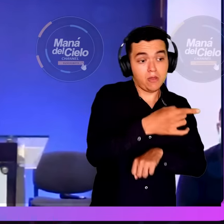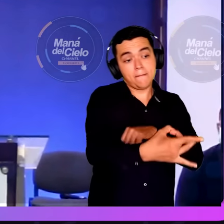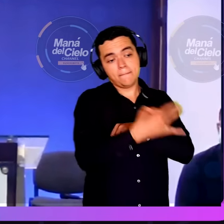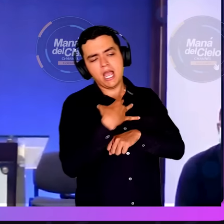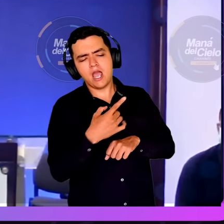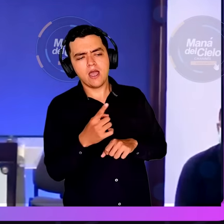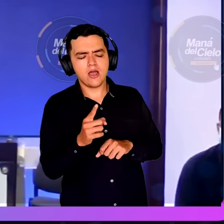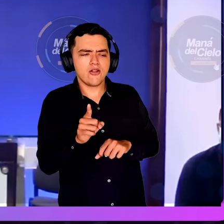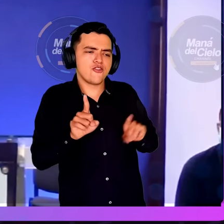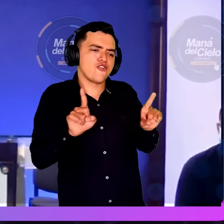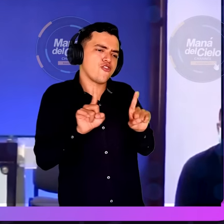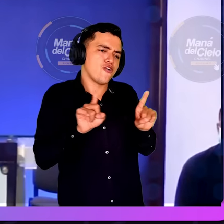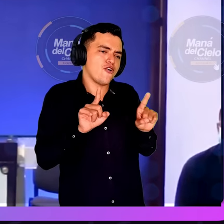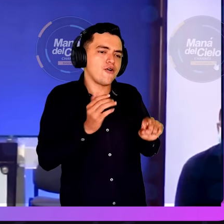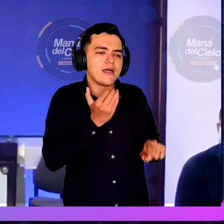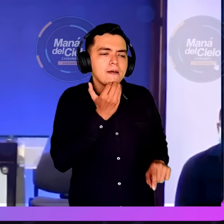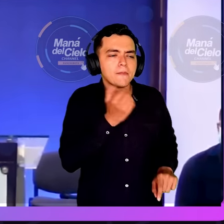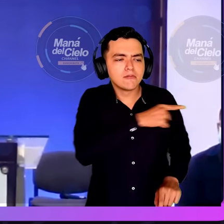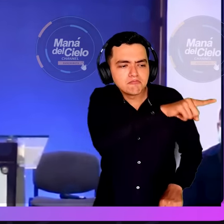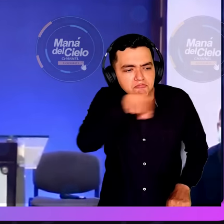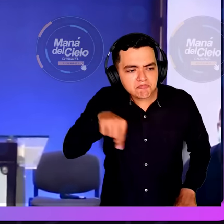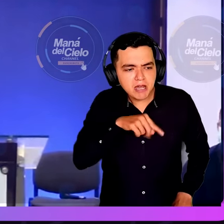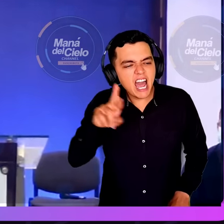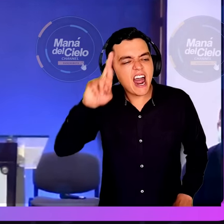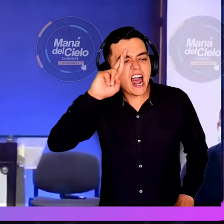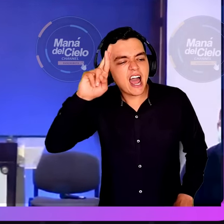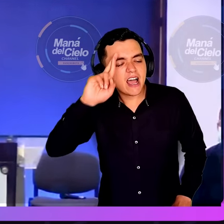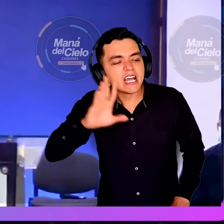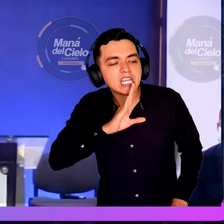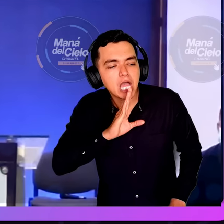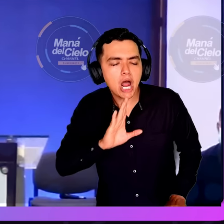Pero también es humano. O sea, lo pensé.